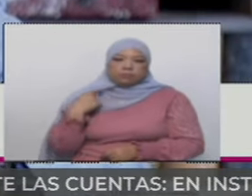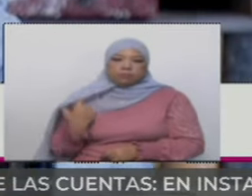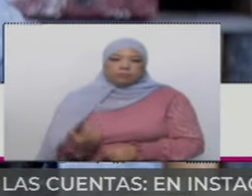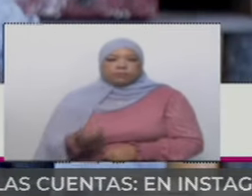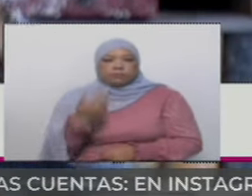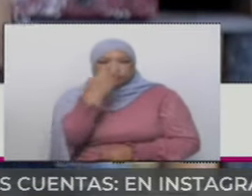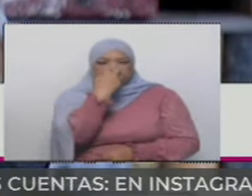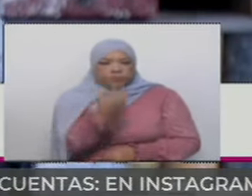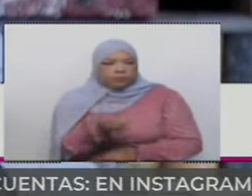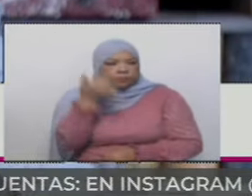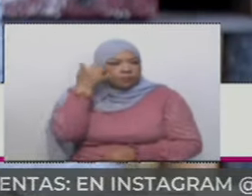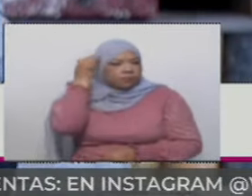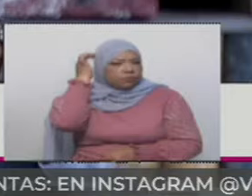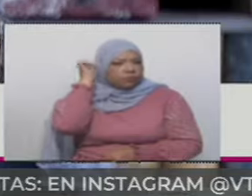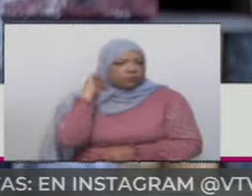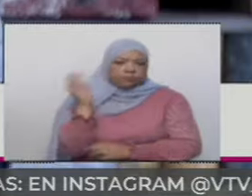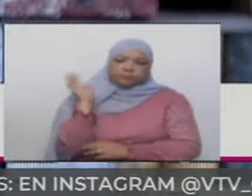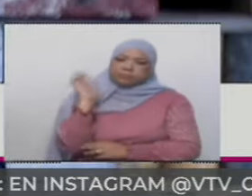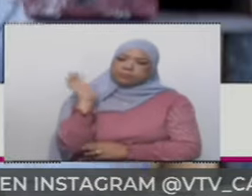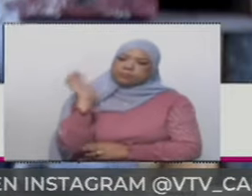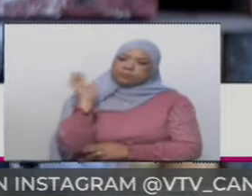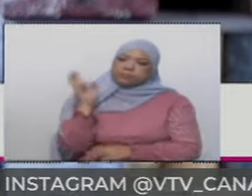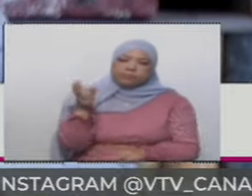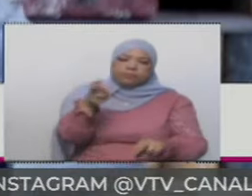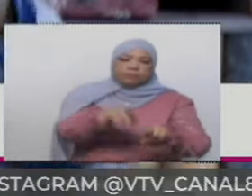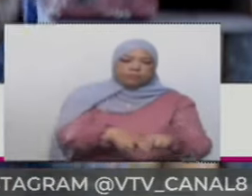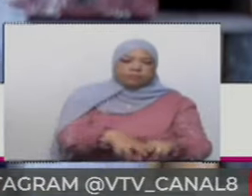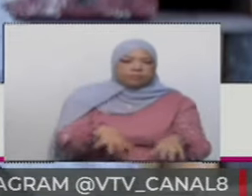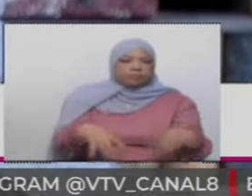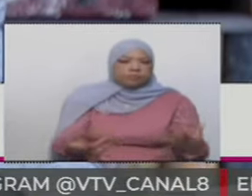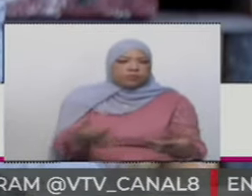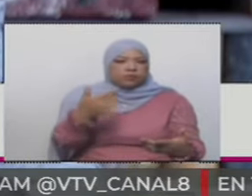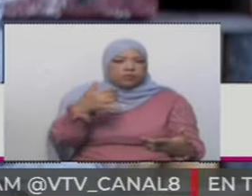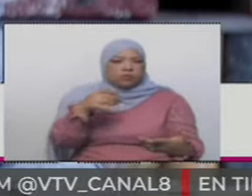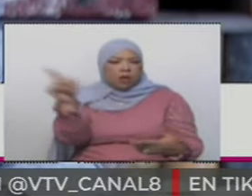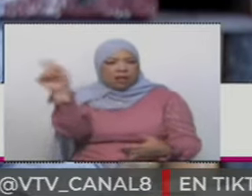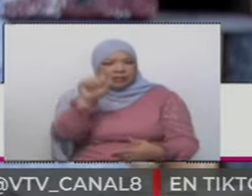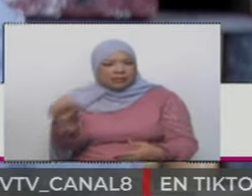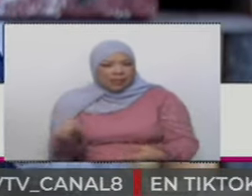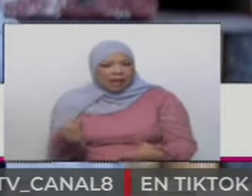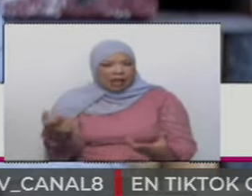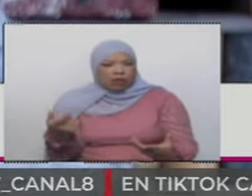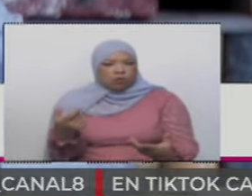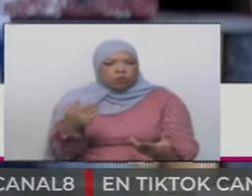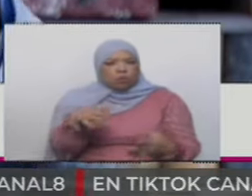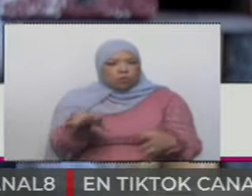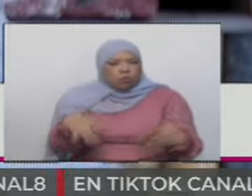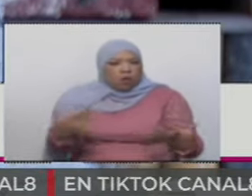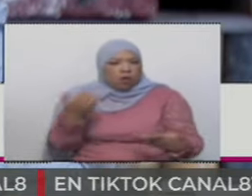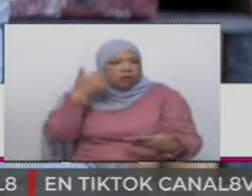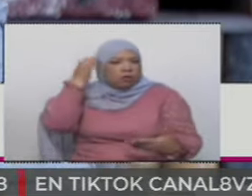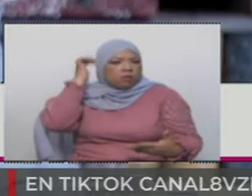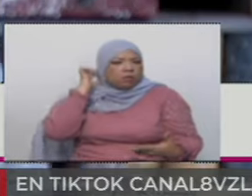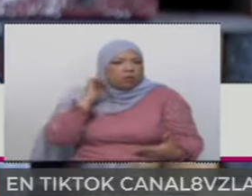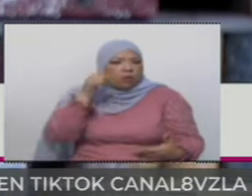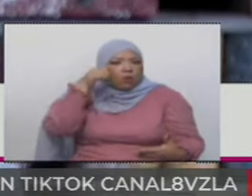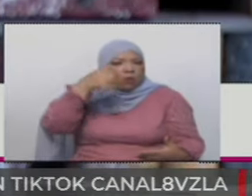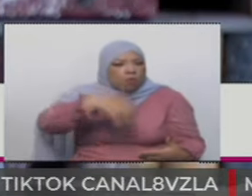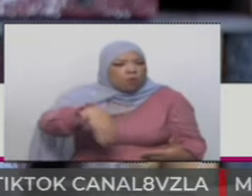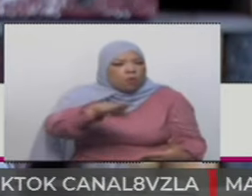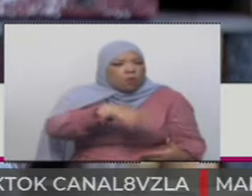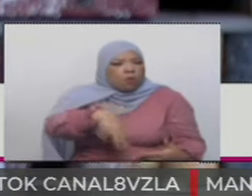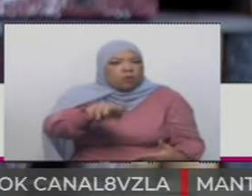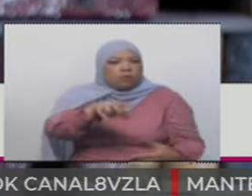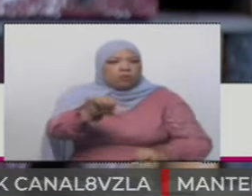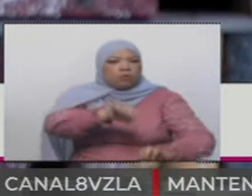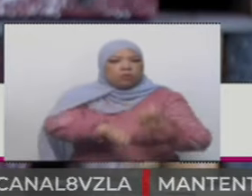barrio, en una asamblea? ¿Cuándo ha estado en una asamblea sindical? cuando ha estado con el pueblo. Desprecian al